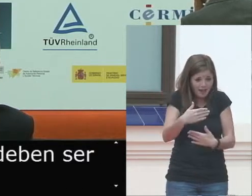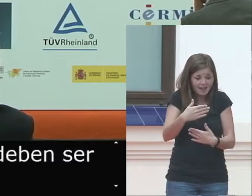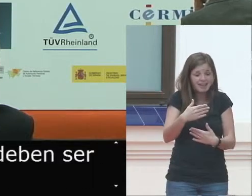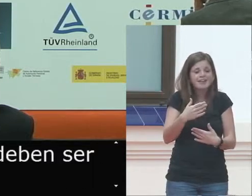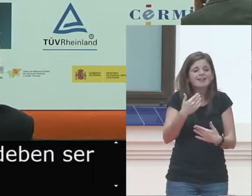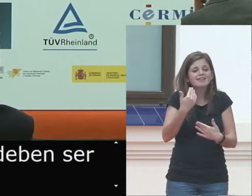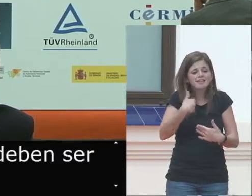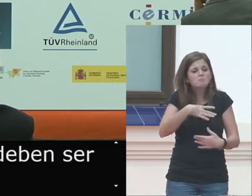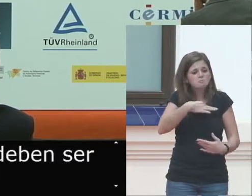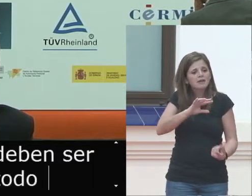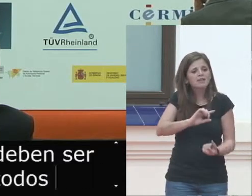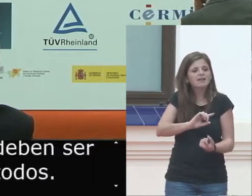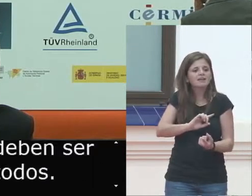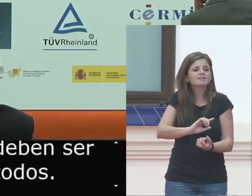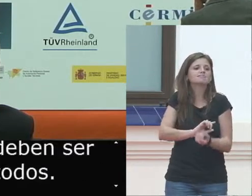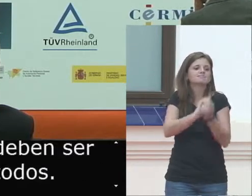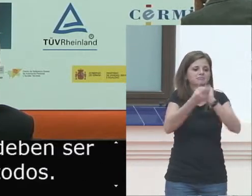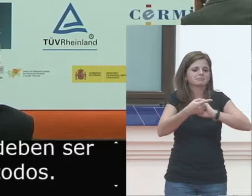todos.